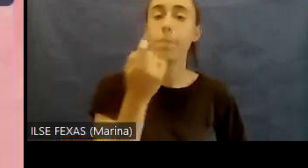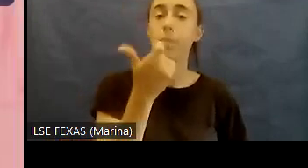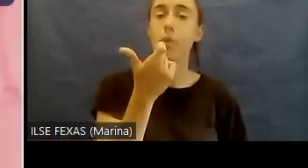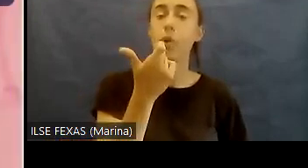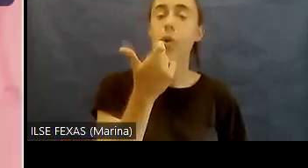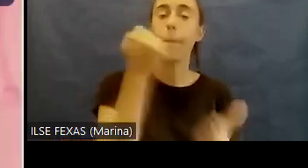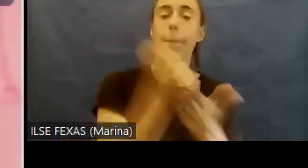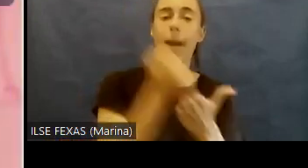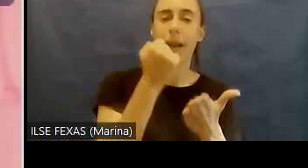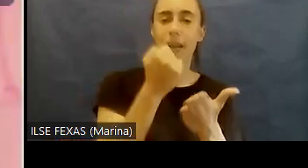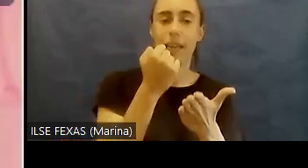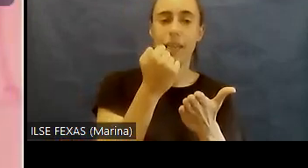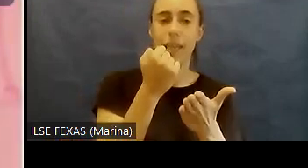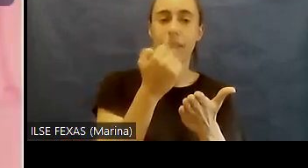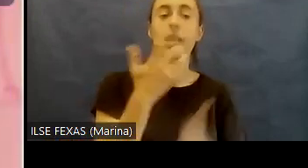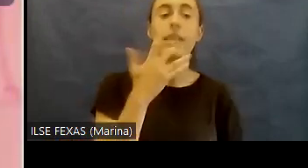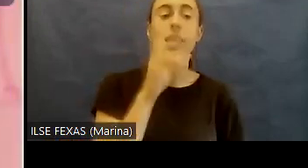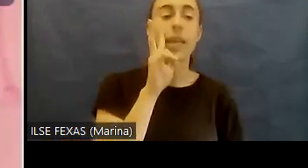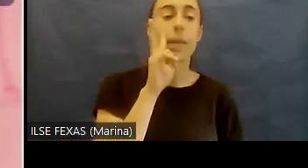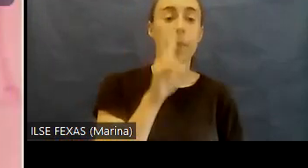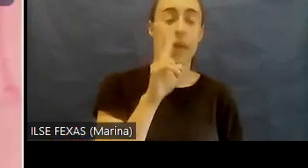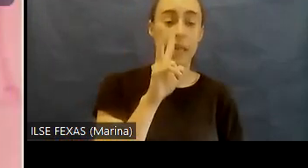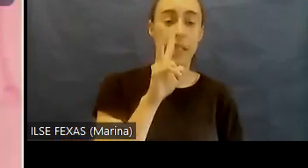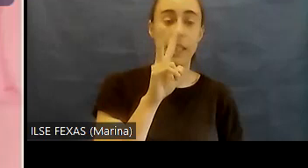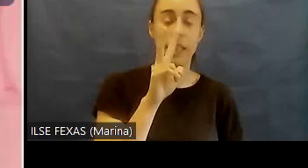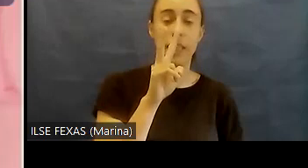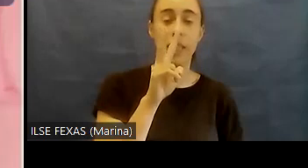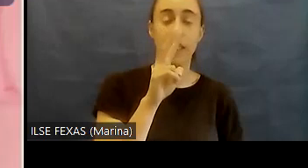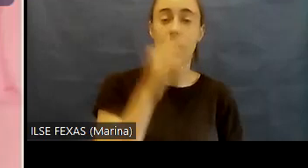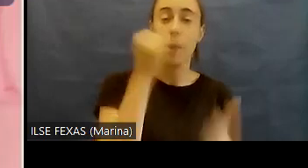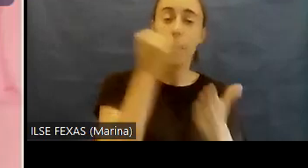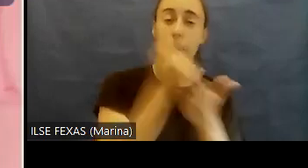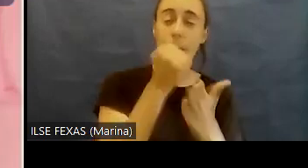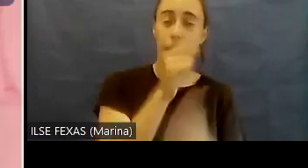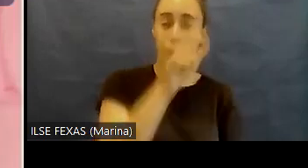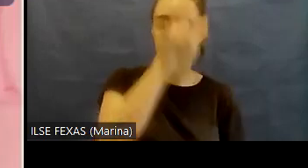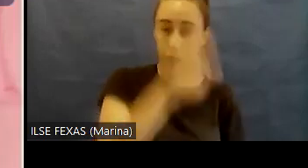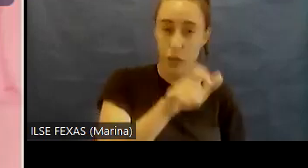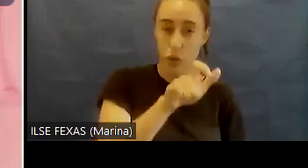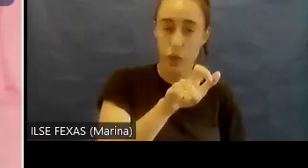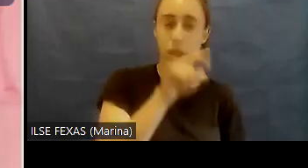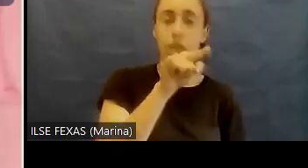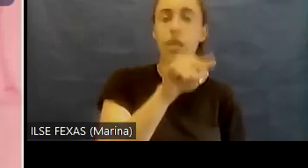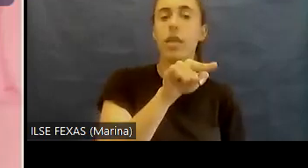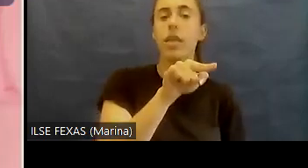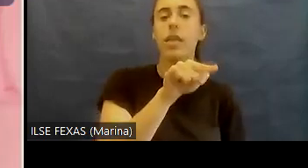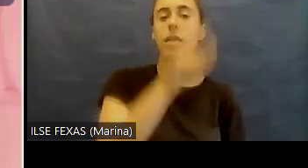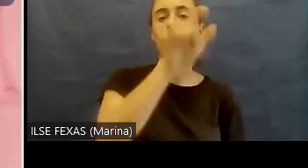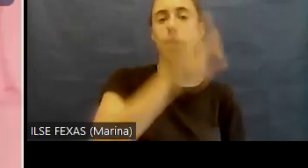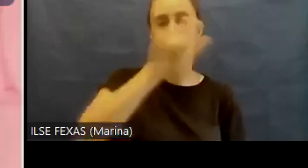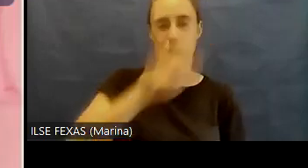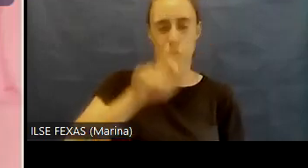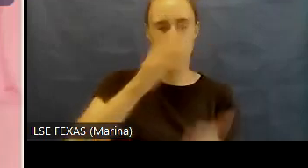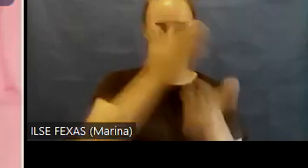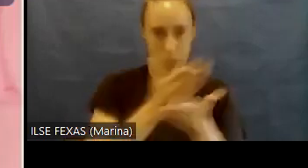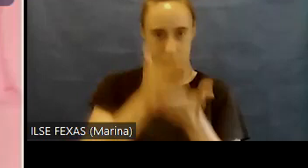delante. Si lo que encontráis aquí delante, este icono de aquí, es una persona, ese estudio se ha realizado en humanos. Veréis que